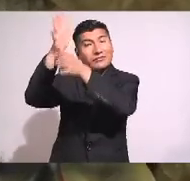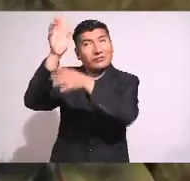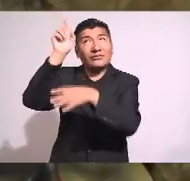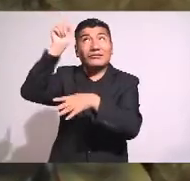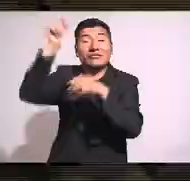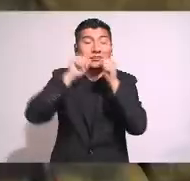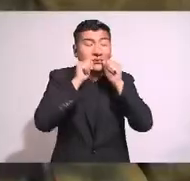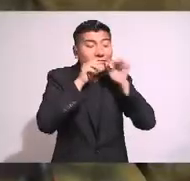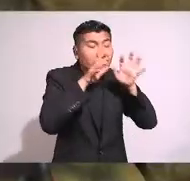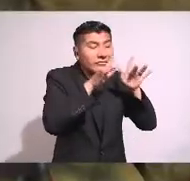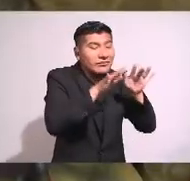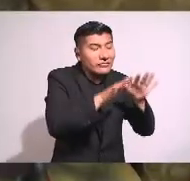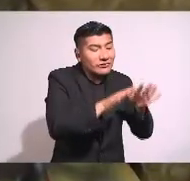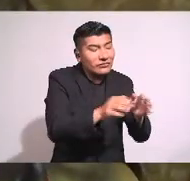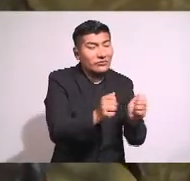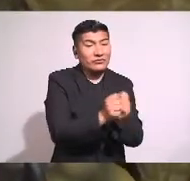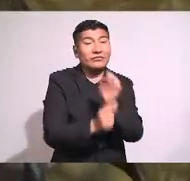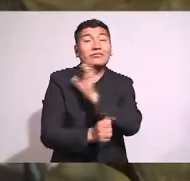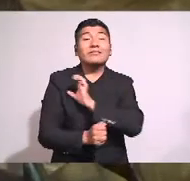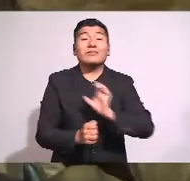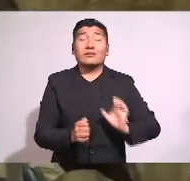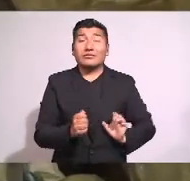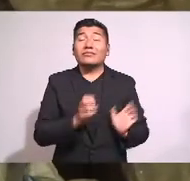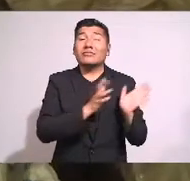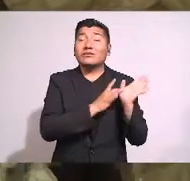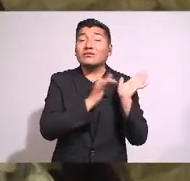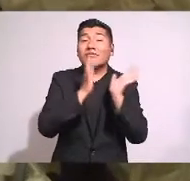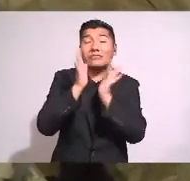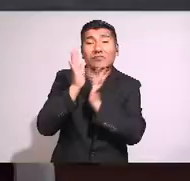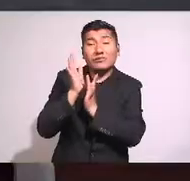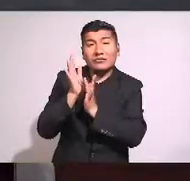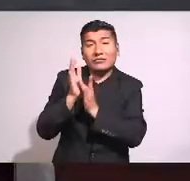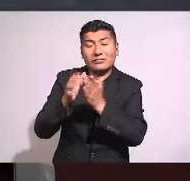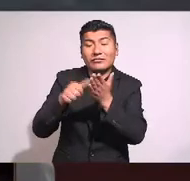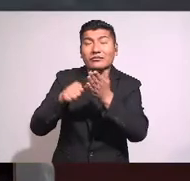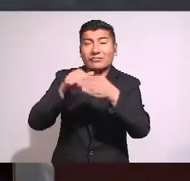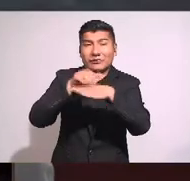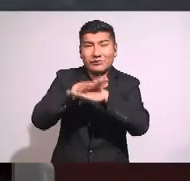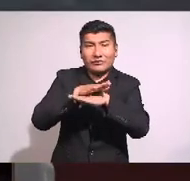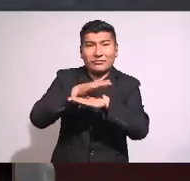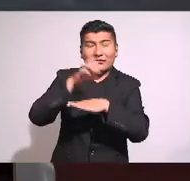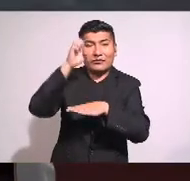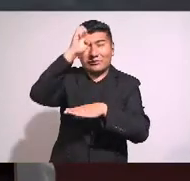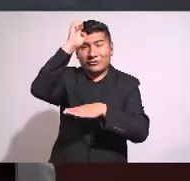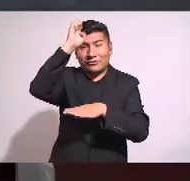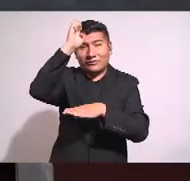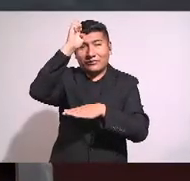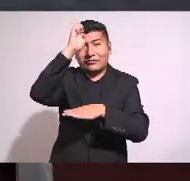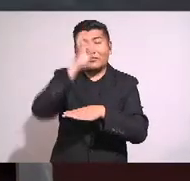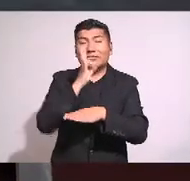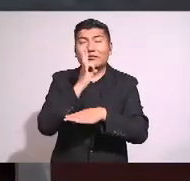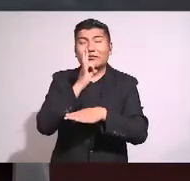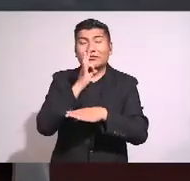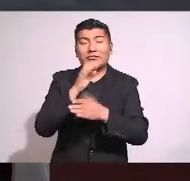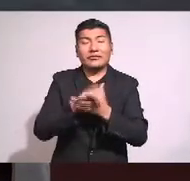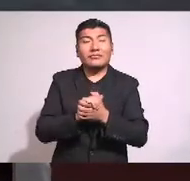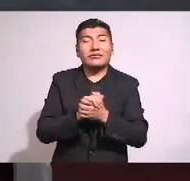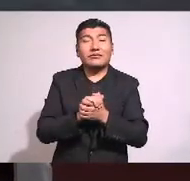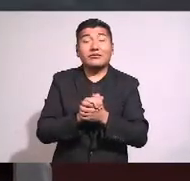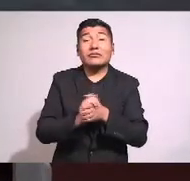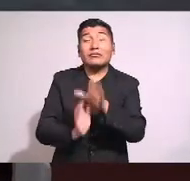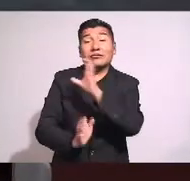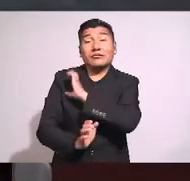ha bendecido en Cristo Jesús, de la carta a los Efesios capítulo 1.